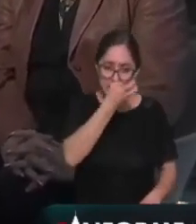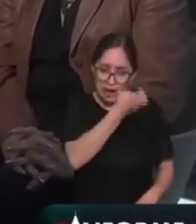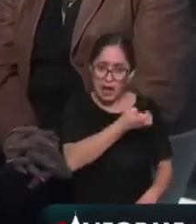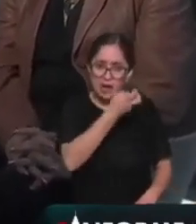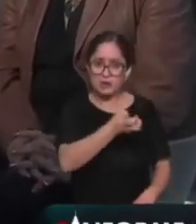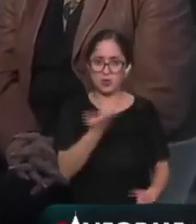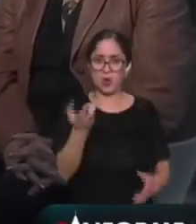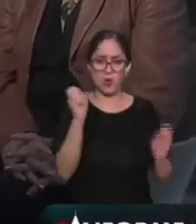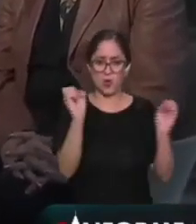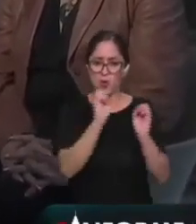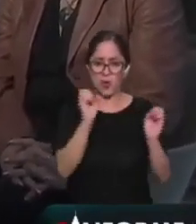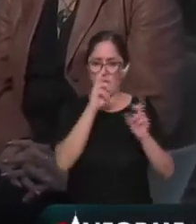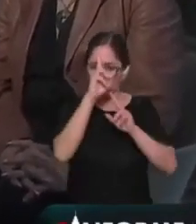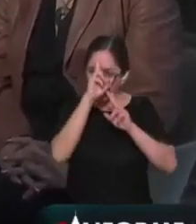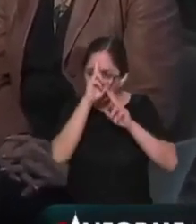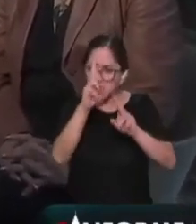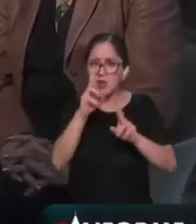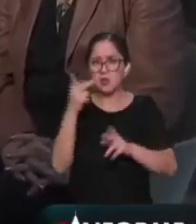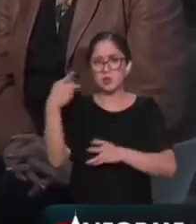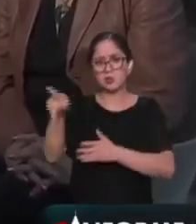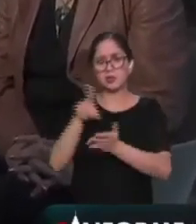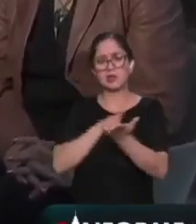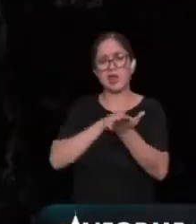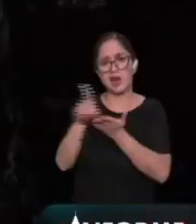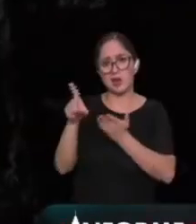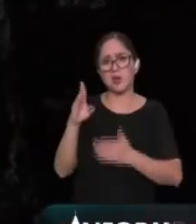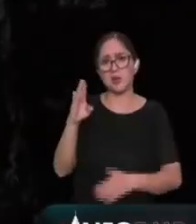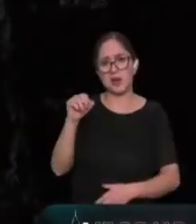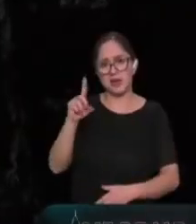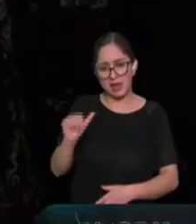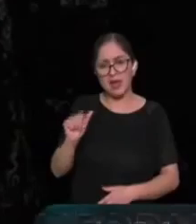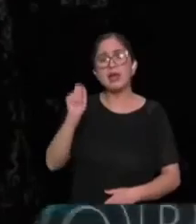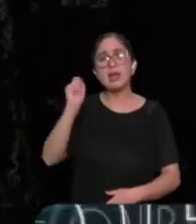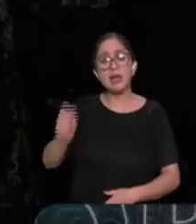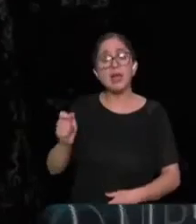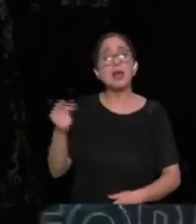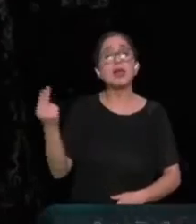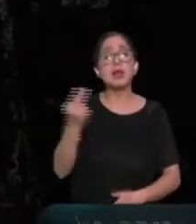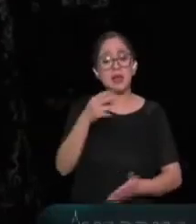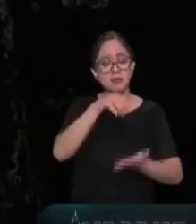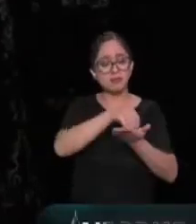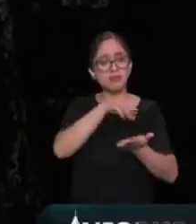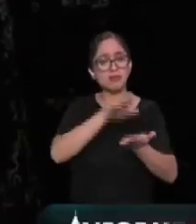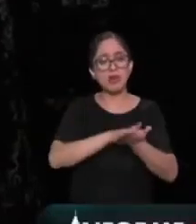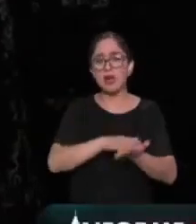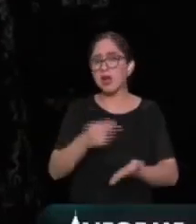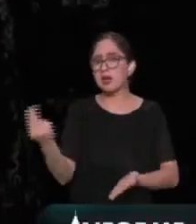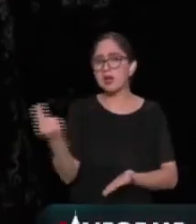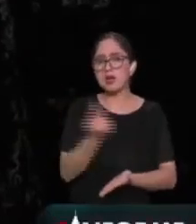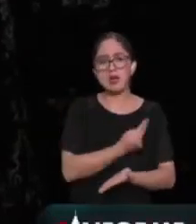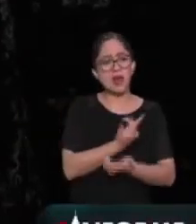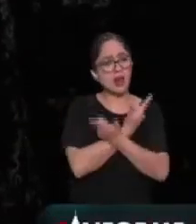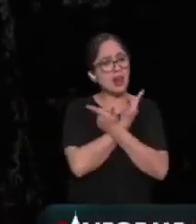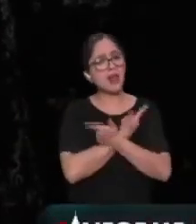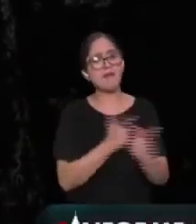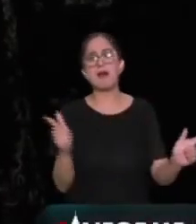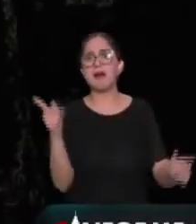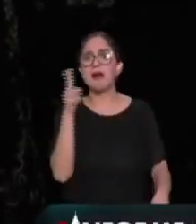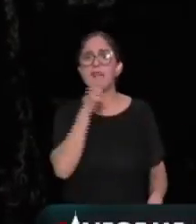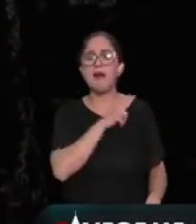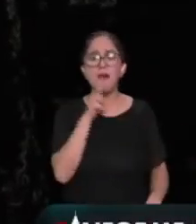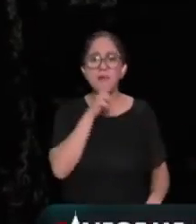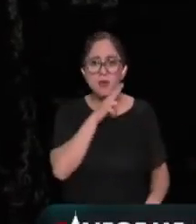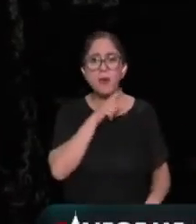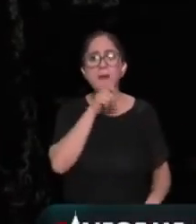totalmente violatorio a Brenda y que la recomendación era la liberación inmediata. Y por cierto,